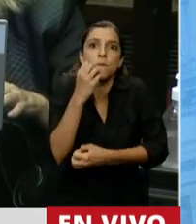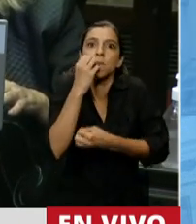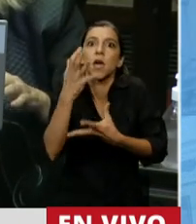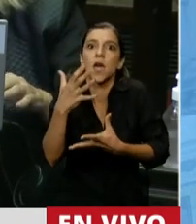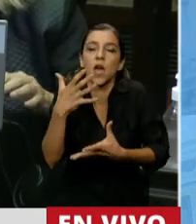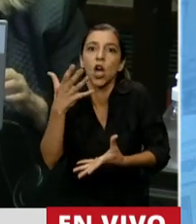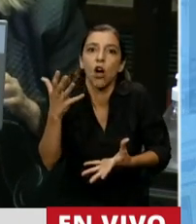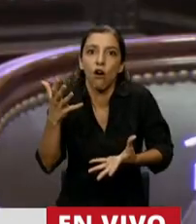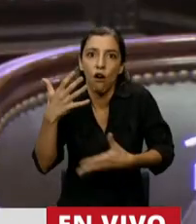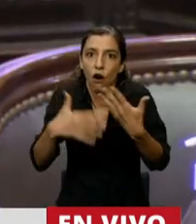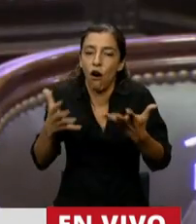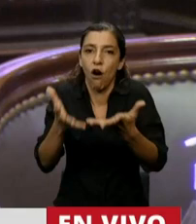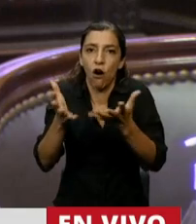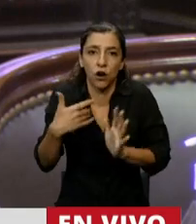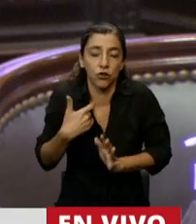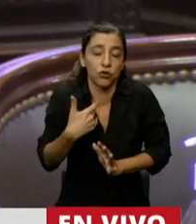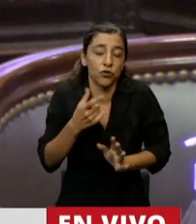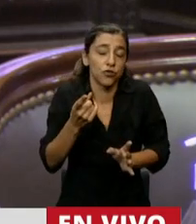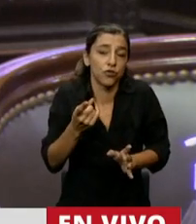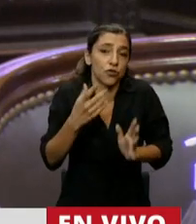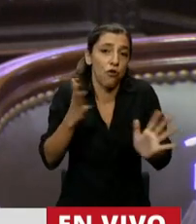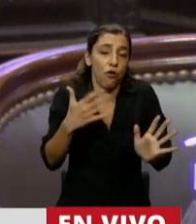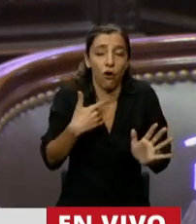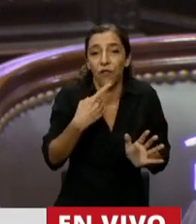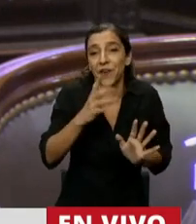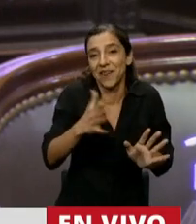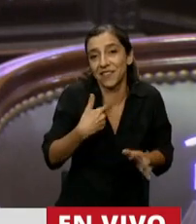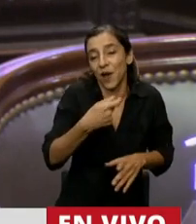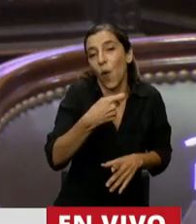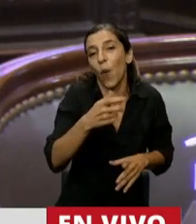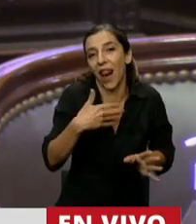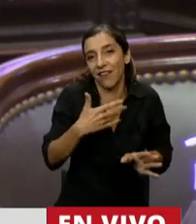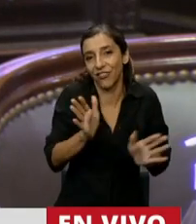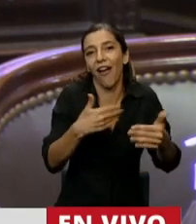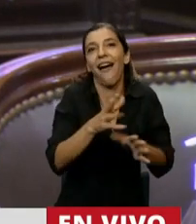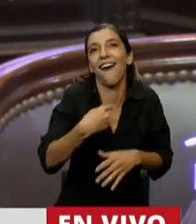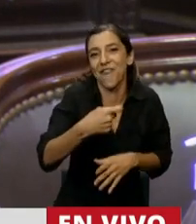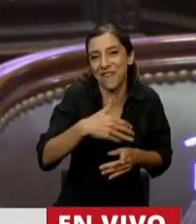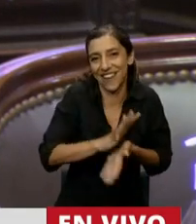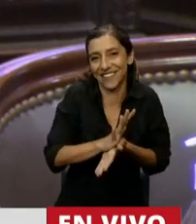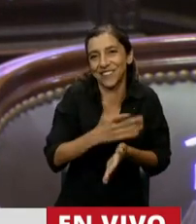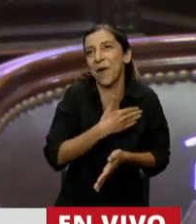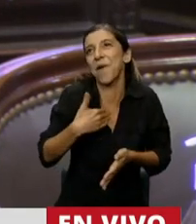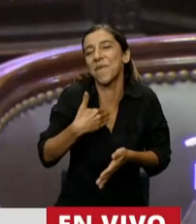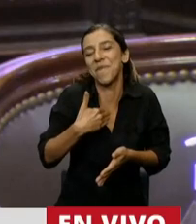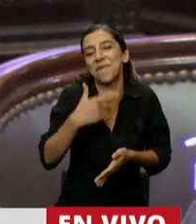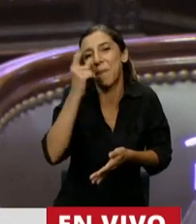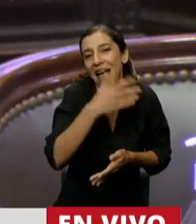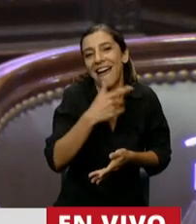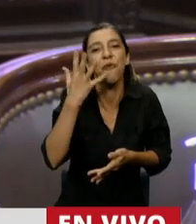ingresos de las cajas, yo le digo la caja de jubilación porque así le decía mi papá, mi abuelo y mi tío, pero la verdad que las